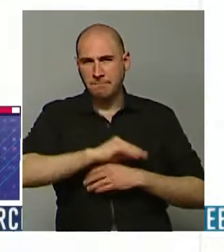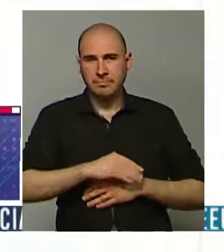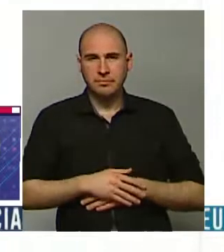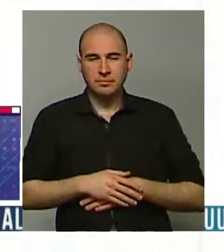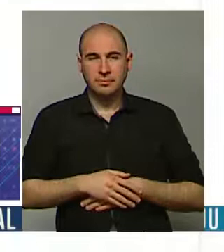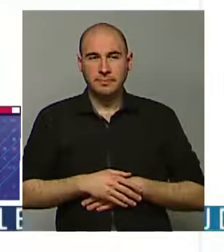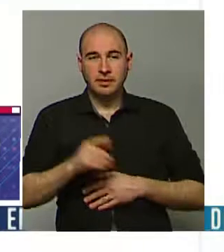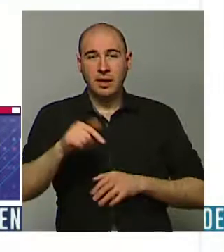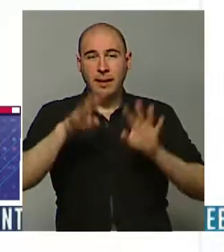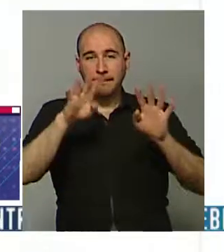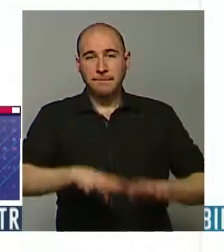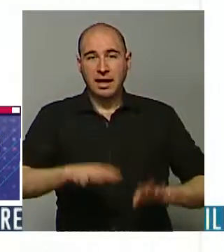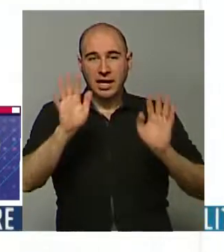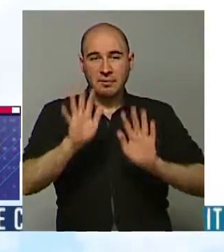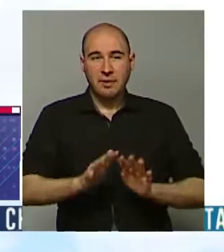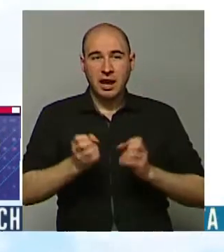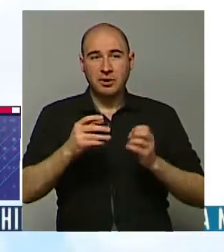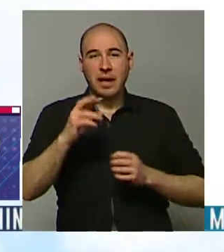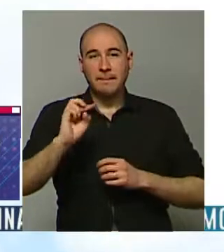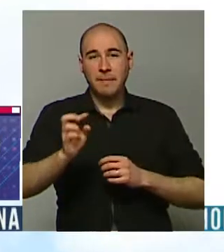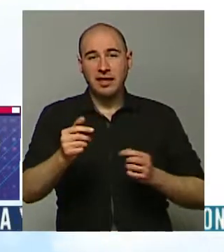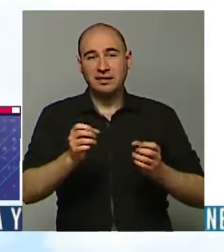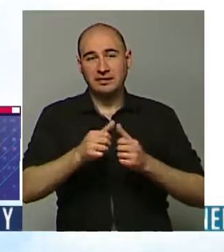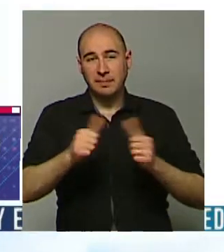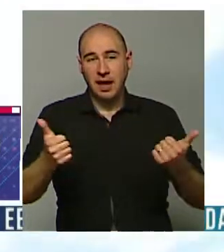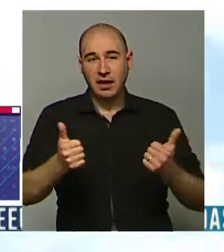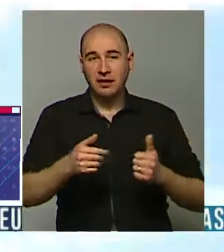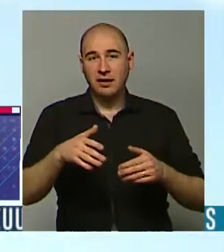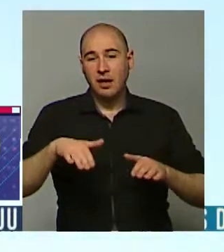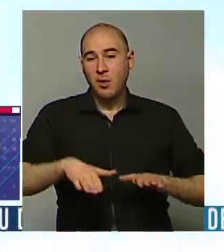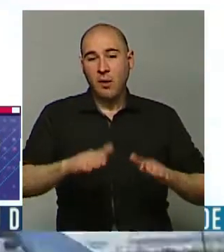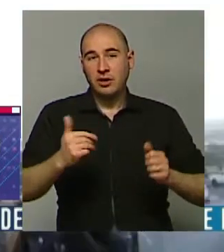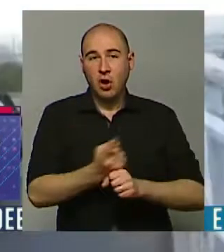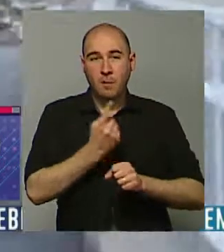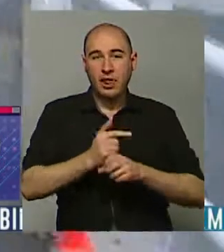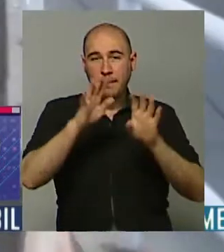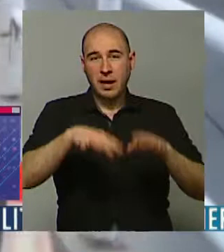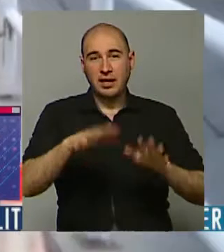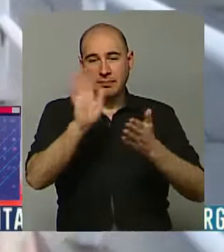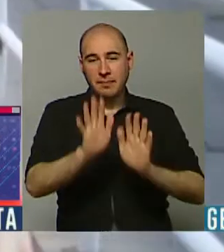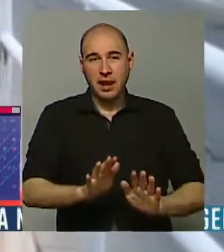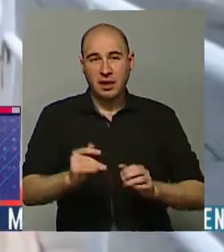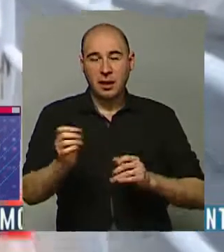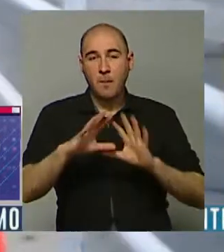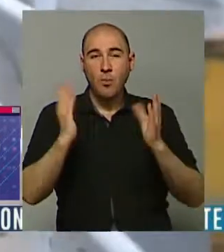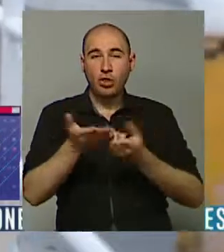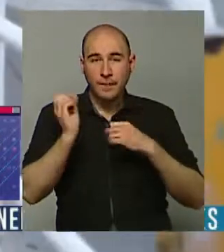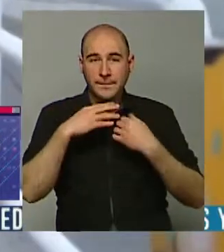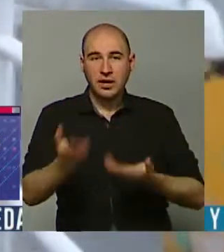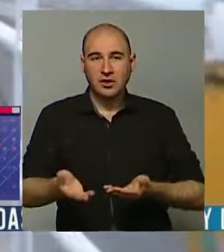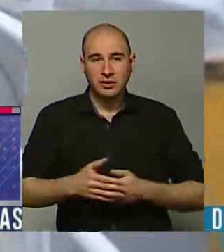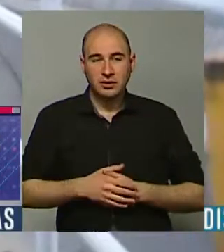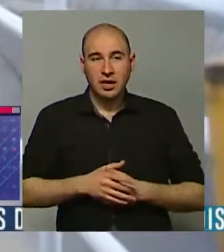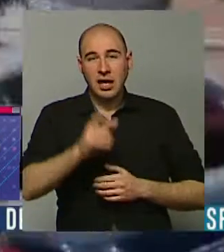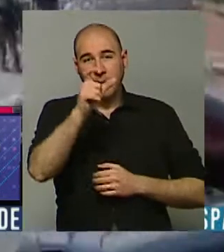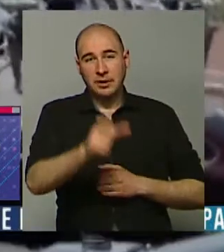bueno, armó el sitio web porque, bueno, los padres se separaron, no podía movilizarse. Entonces armó un sitio para mejorar el mundo. O sea, para que, digamos,